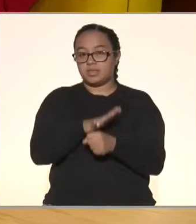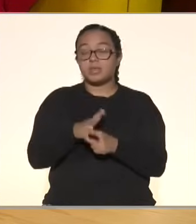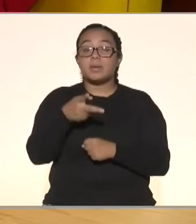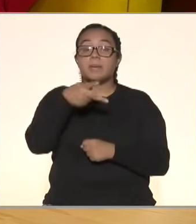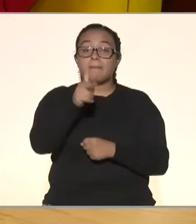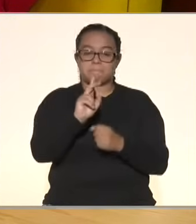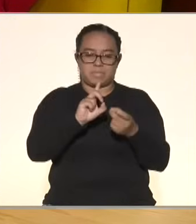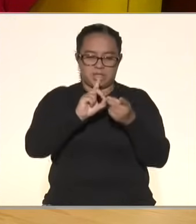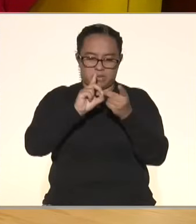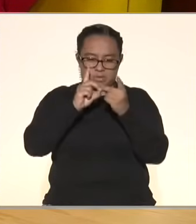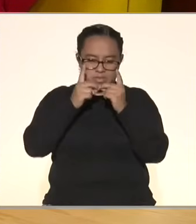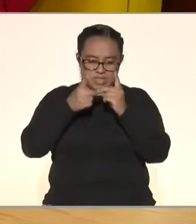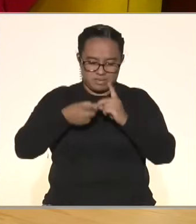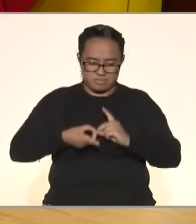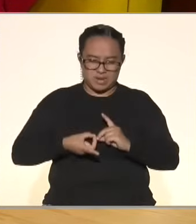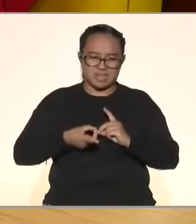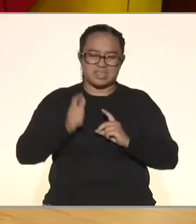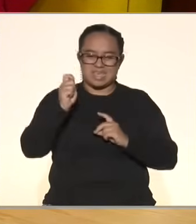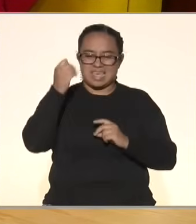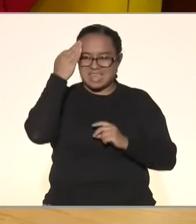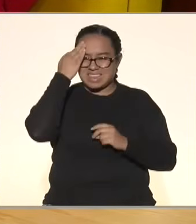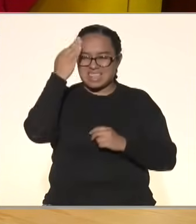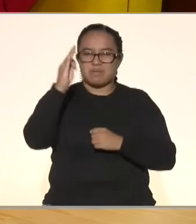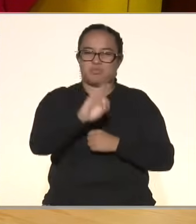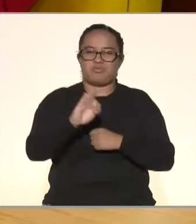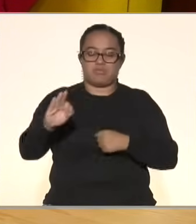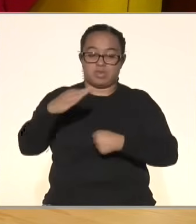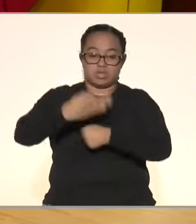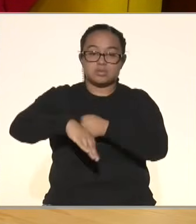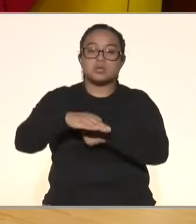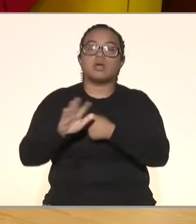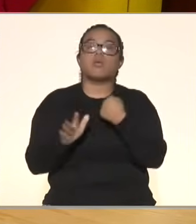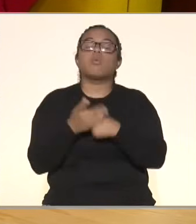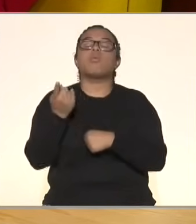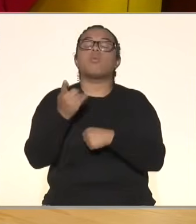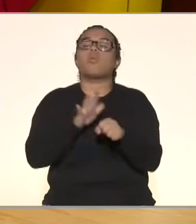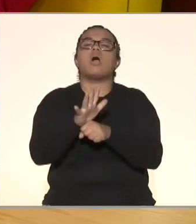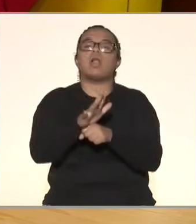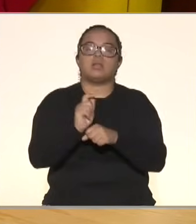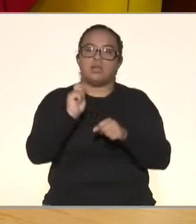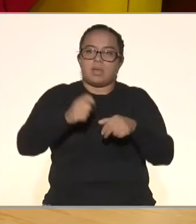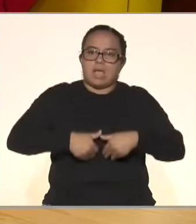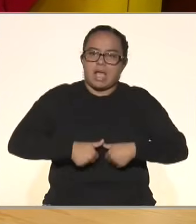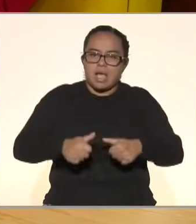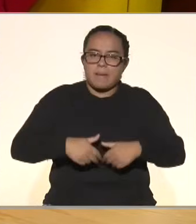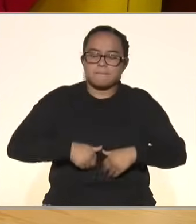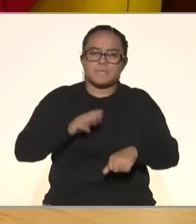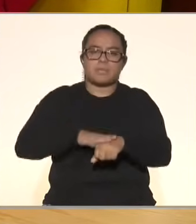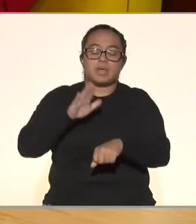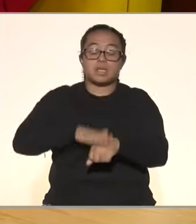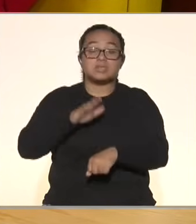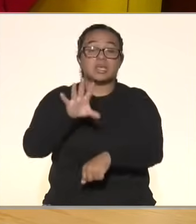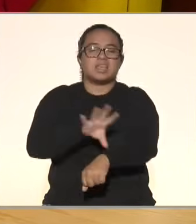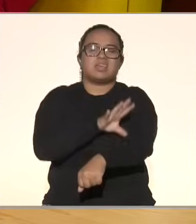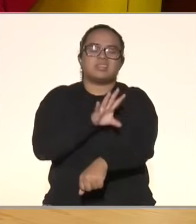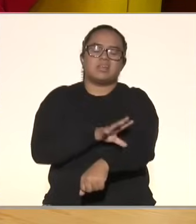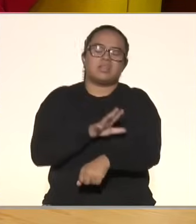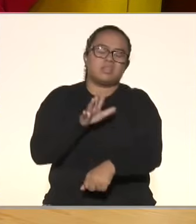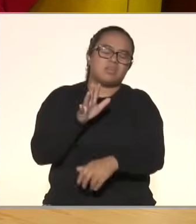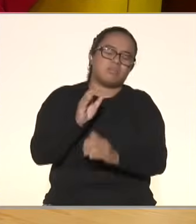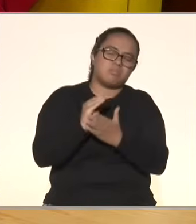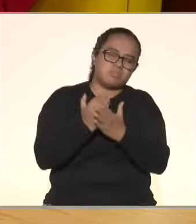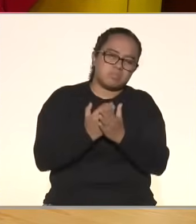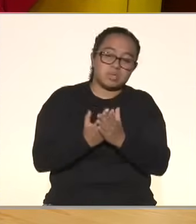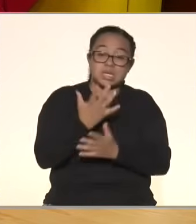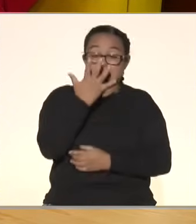de la depresión estacional tienen que ver con exceso de apetito, falta de energía, cierta tristeza